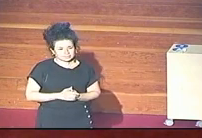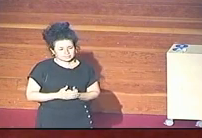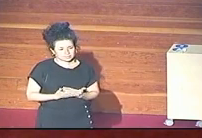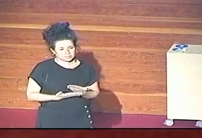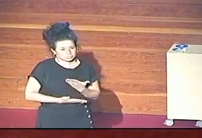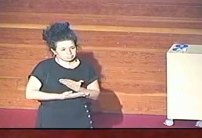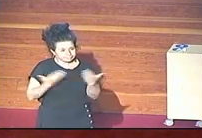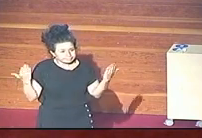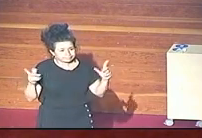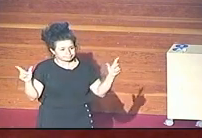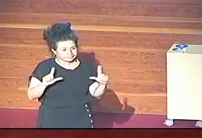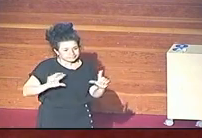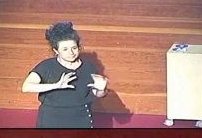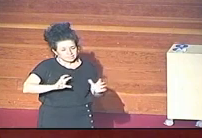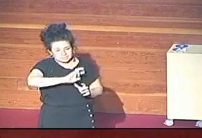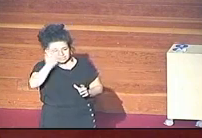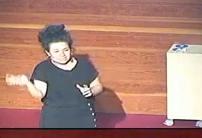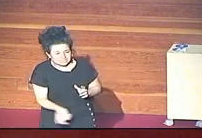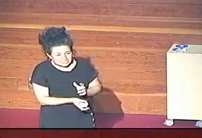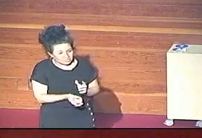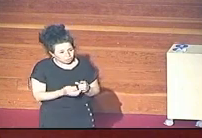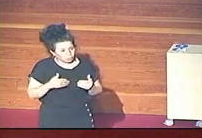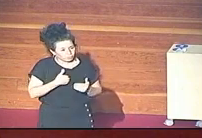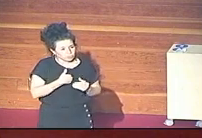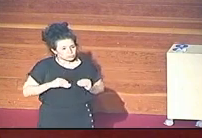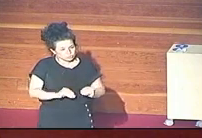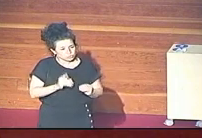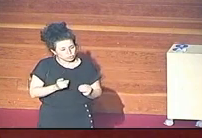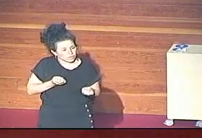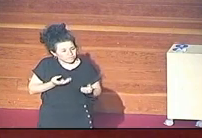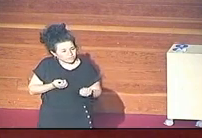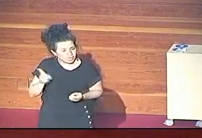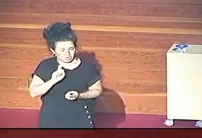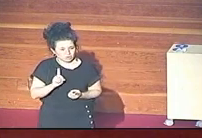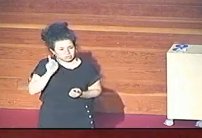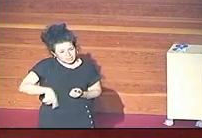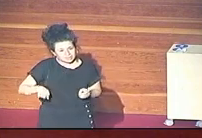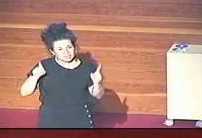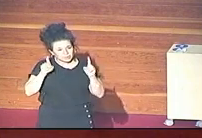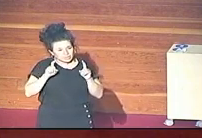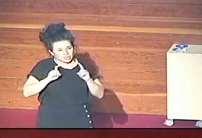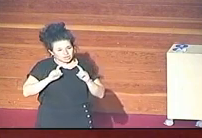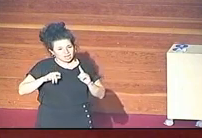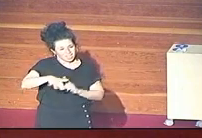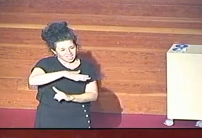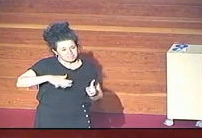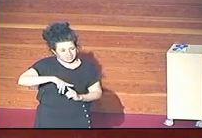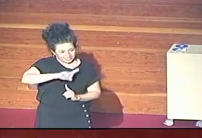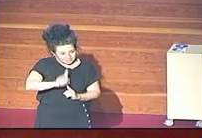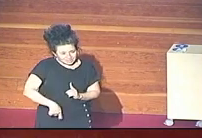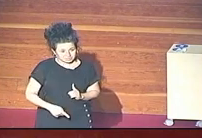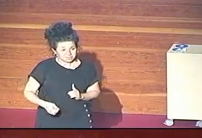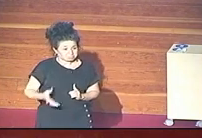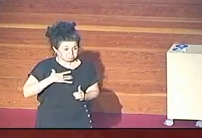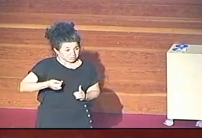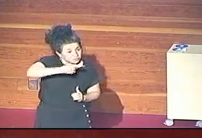no solamente es informar sino que también tenemos una parte de educación ambiental seguramente muchos de ustedes y a mí